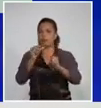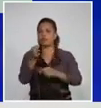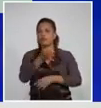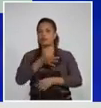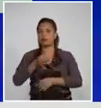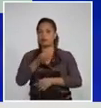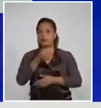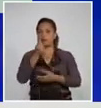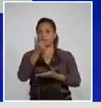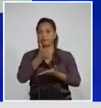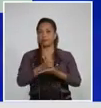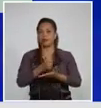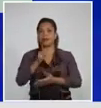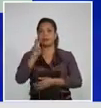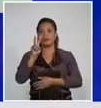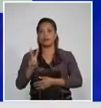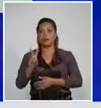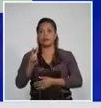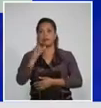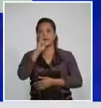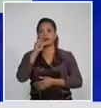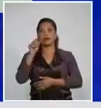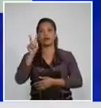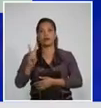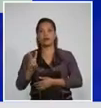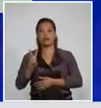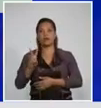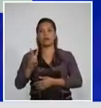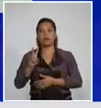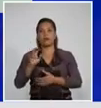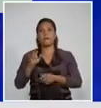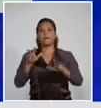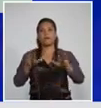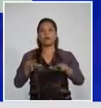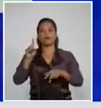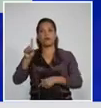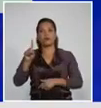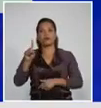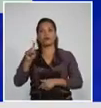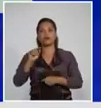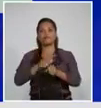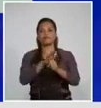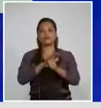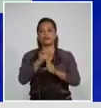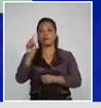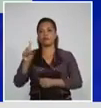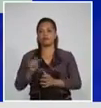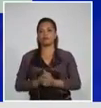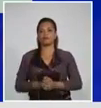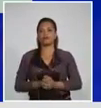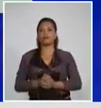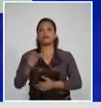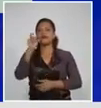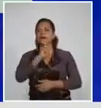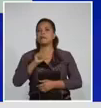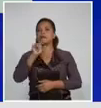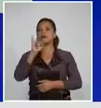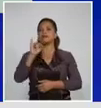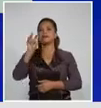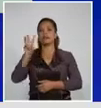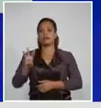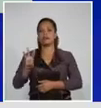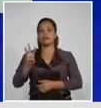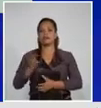Ávila y Baraguá con 2 cada uno, y Morón y Chamba con 1 cada uno. Camagüey confirma 63 casos